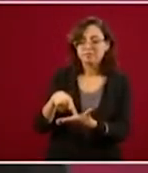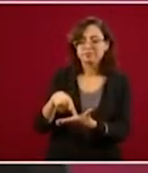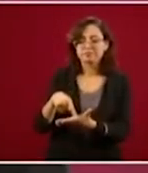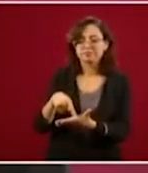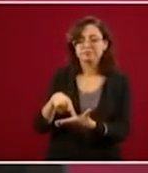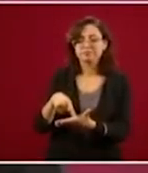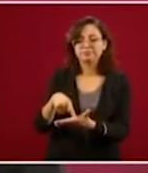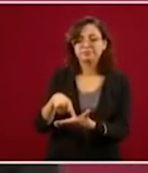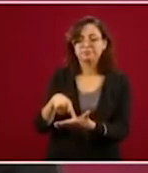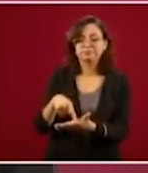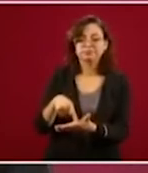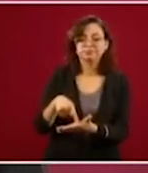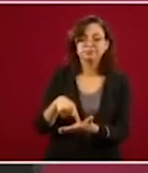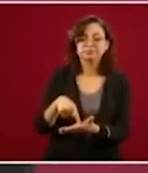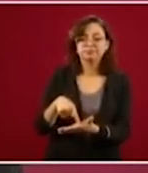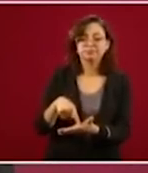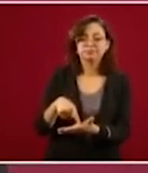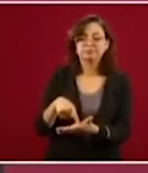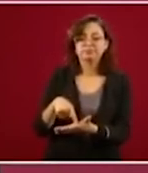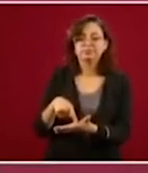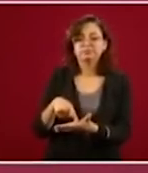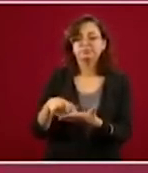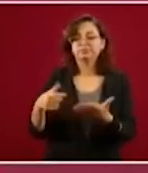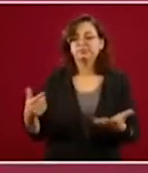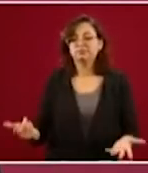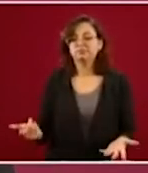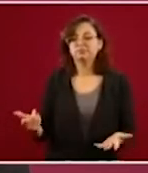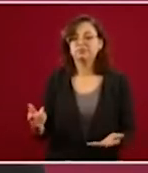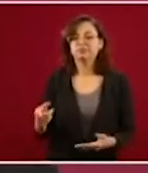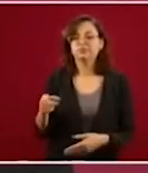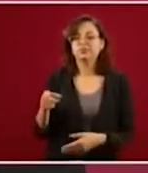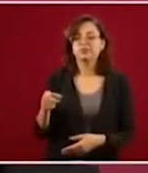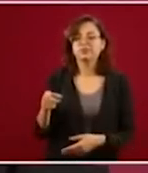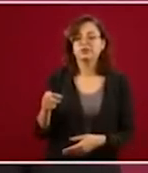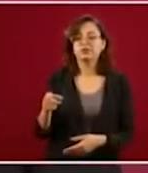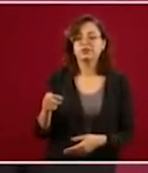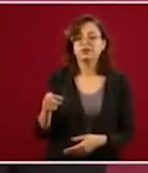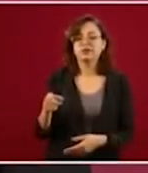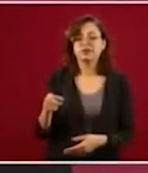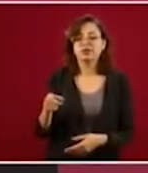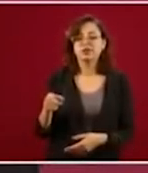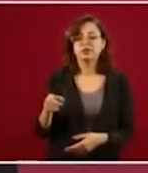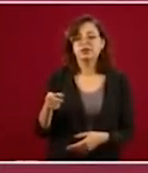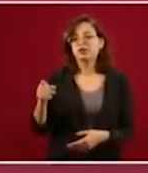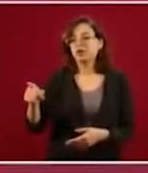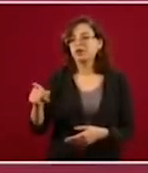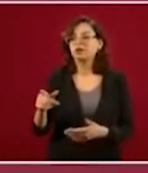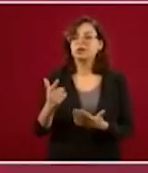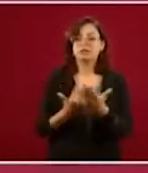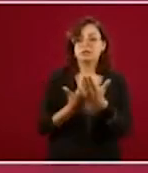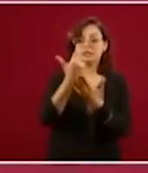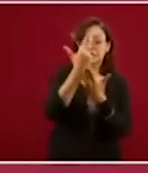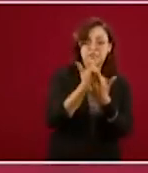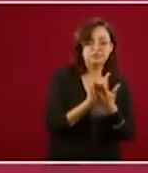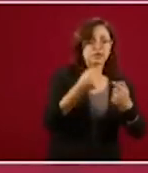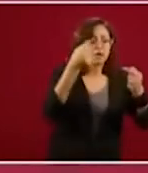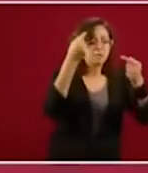salieron 40-50 minutos antes de que se pasara a la lista